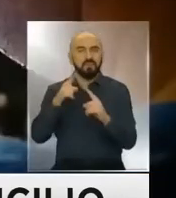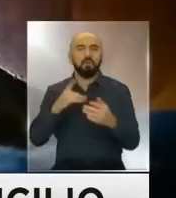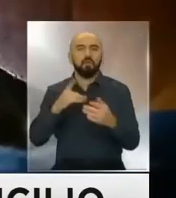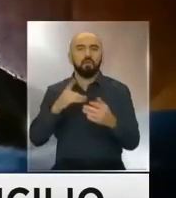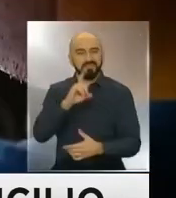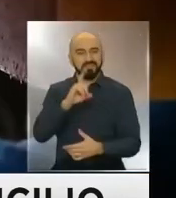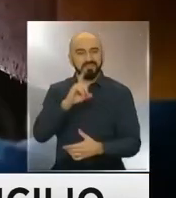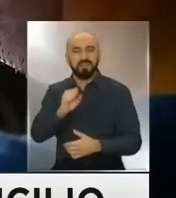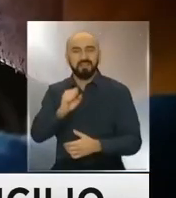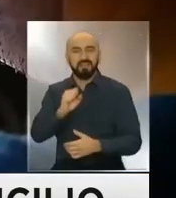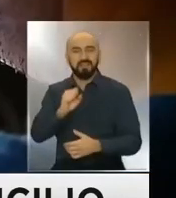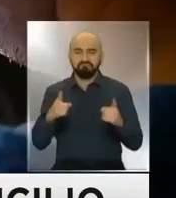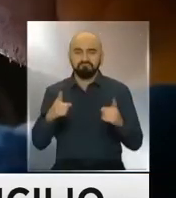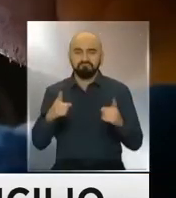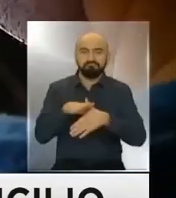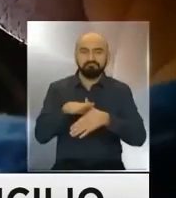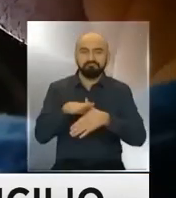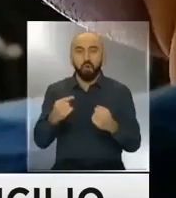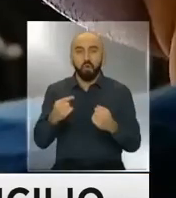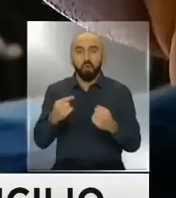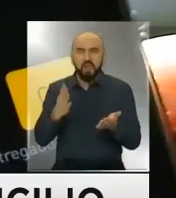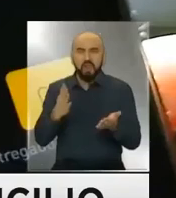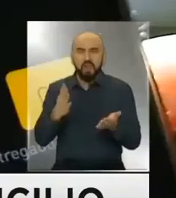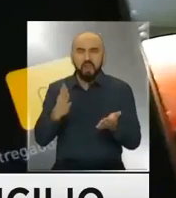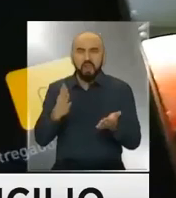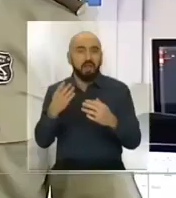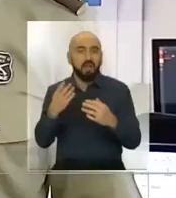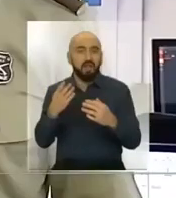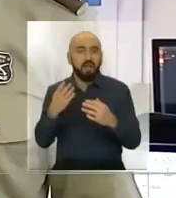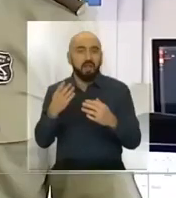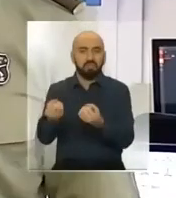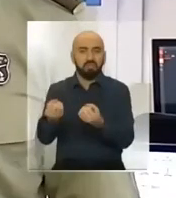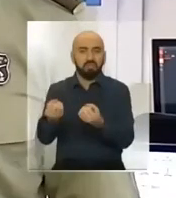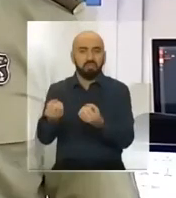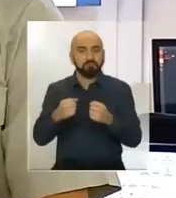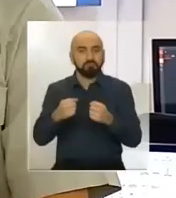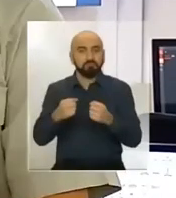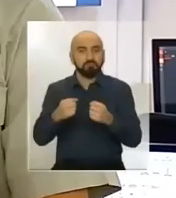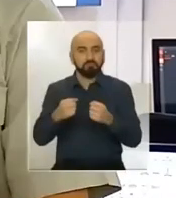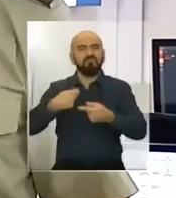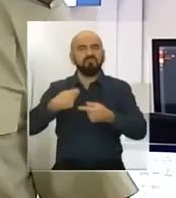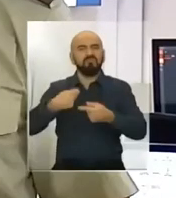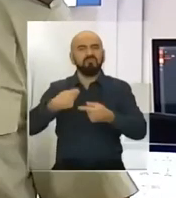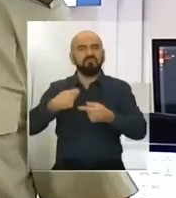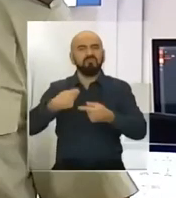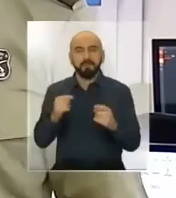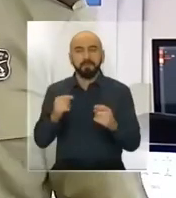En el mes de abril nos hemos percatado que existe un aumento de la venta del tipo de marihuana por la aplicación Grindr. Y esto es gracias a los procedimientos que